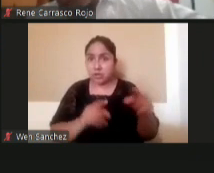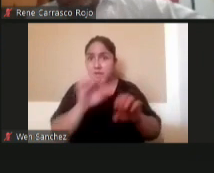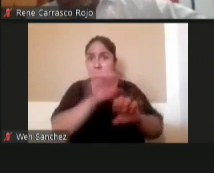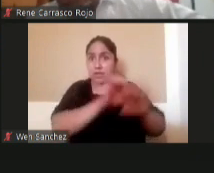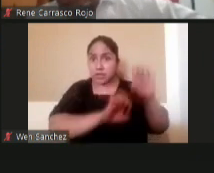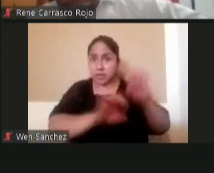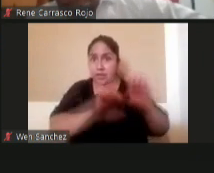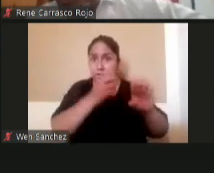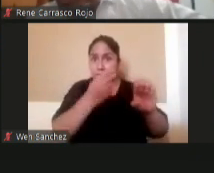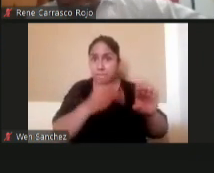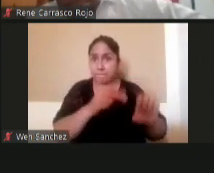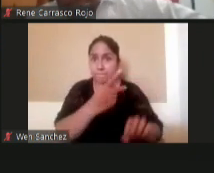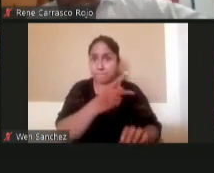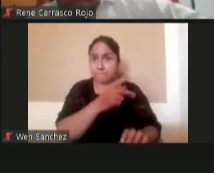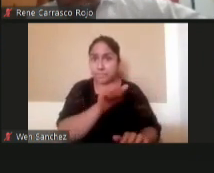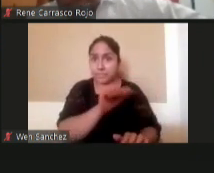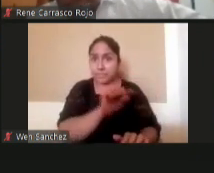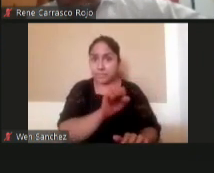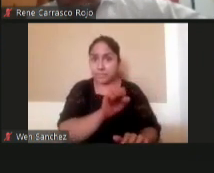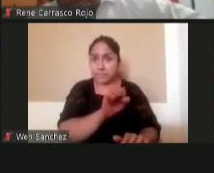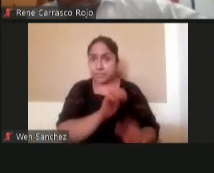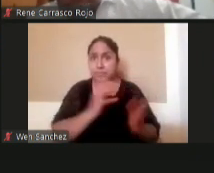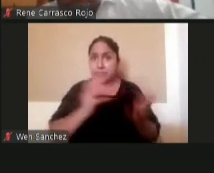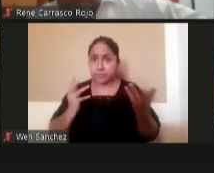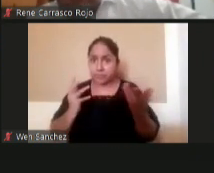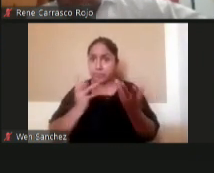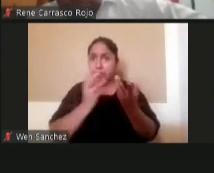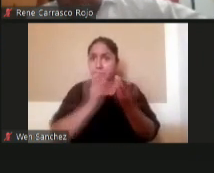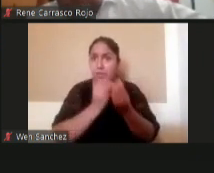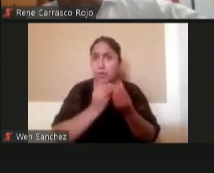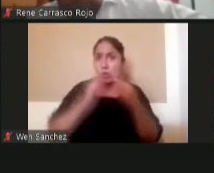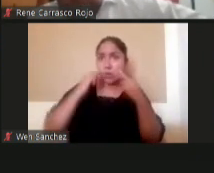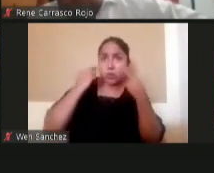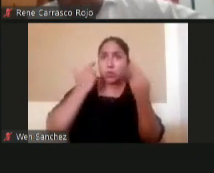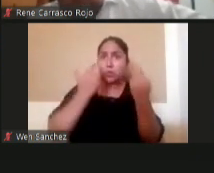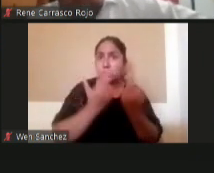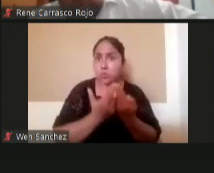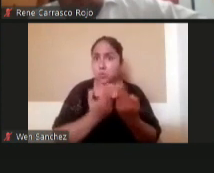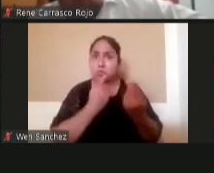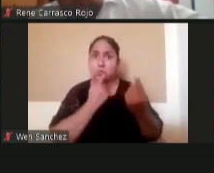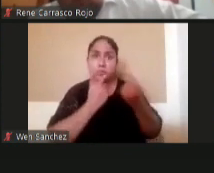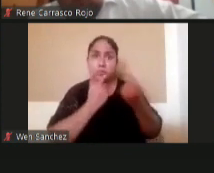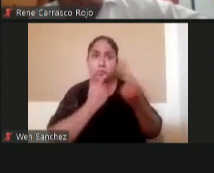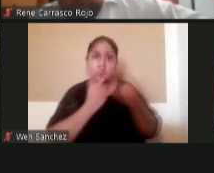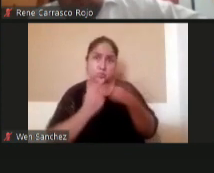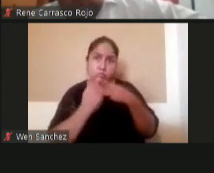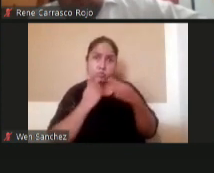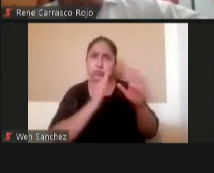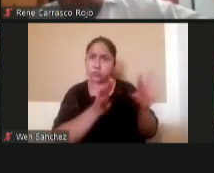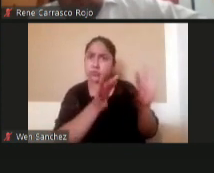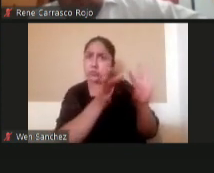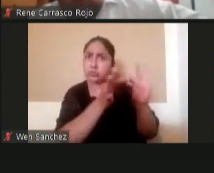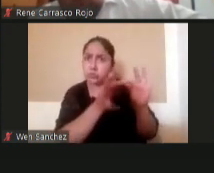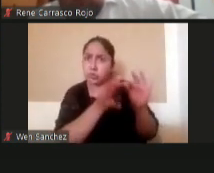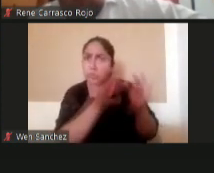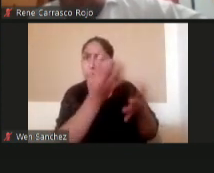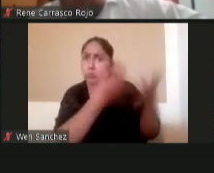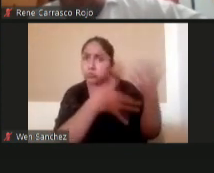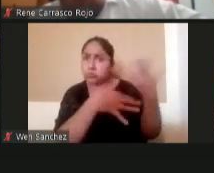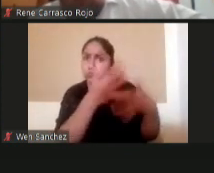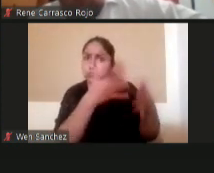en la cual se les hizo ver el descontento por el servicio que se estaba prestando.